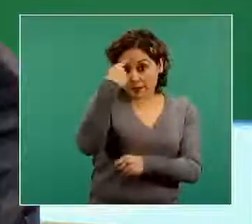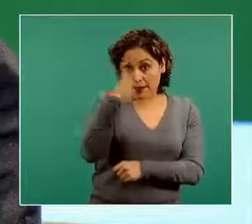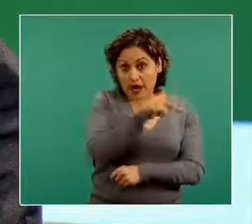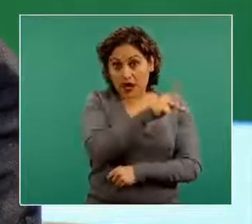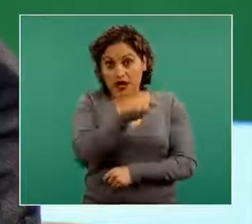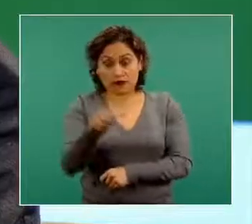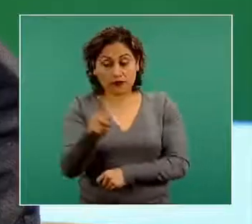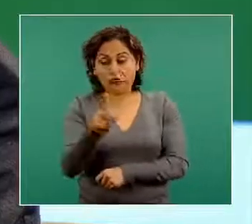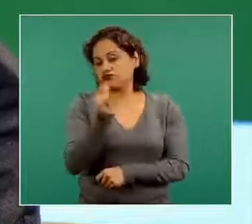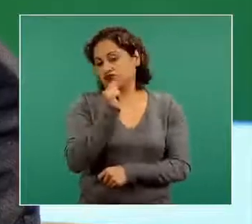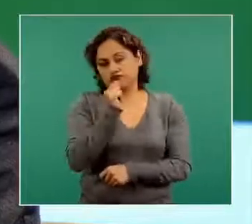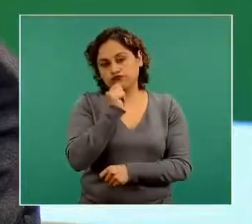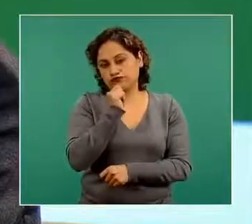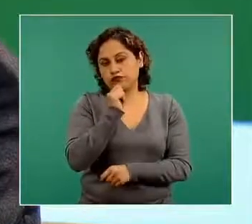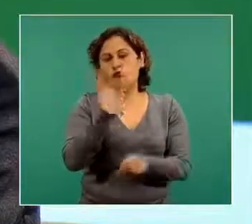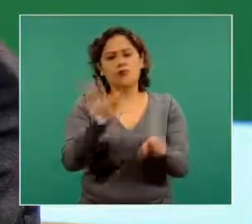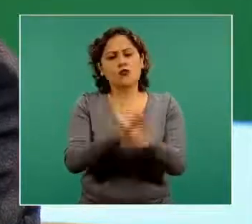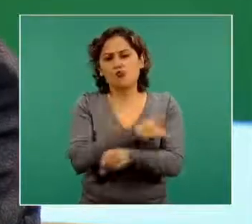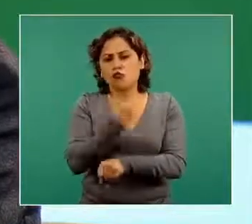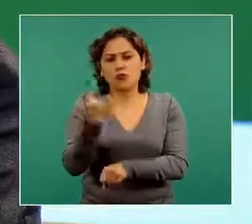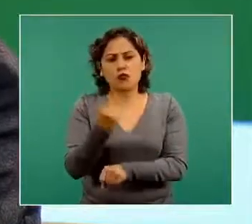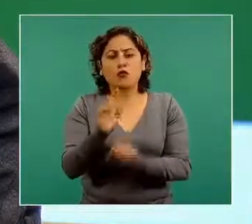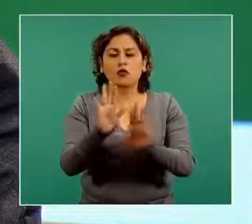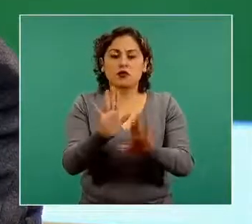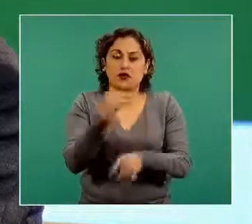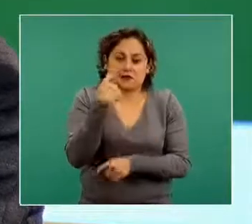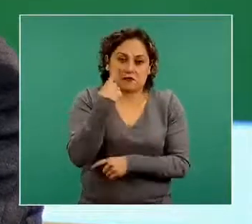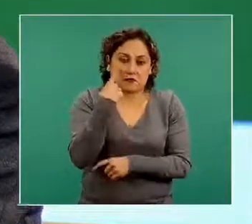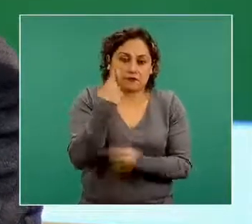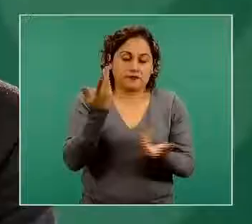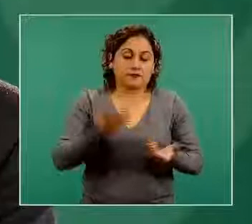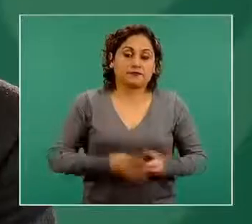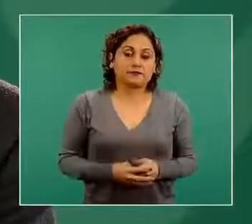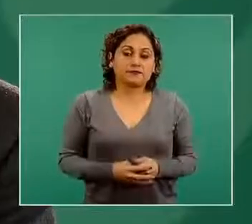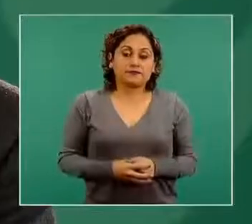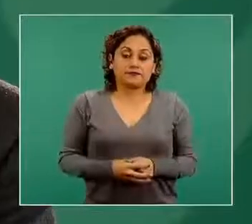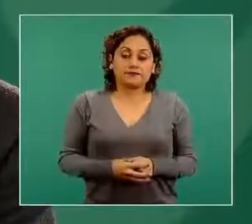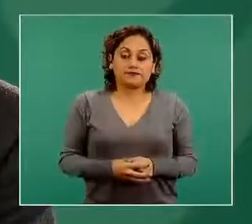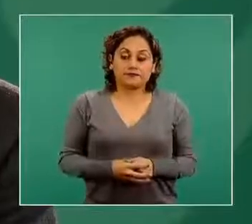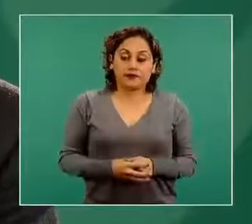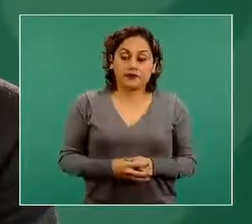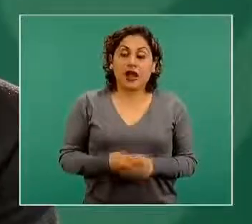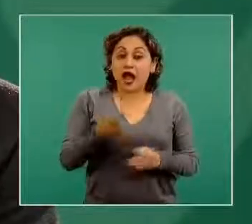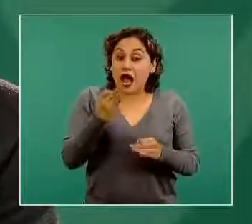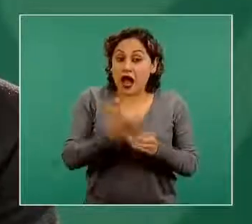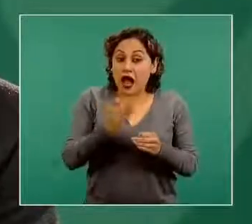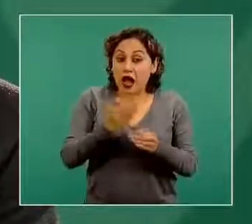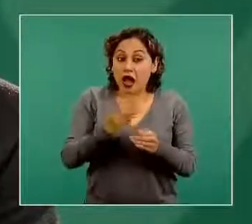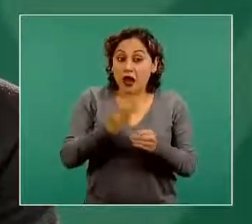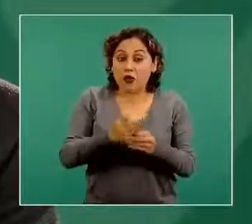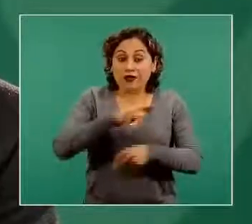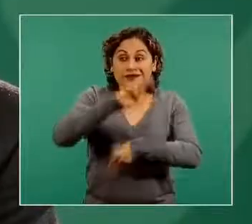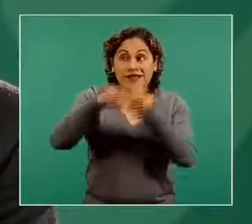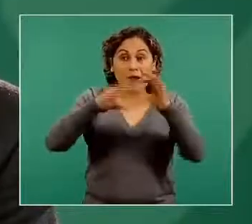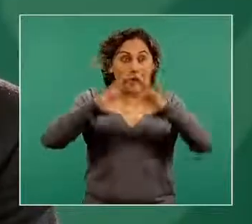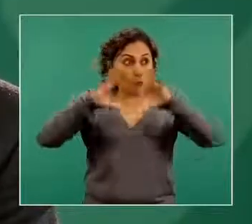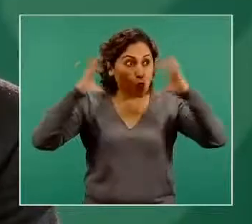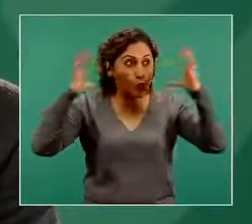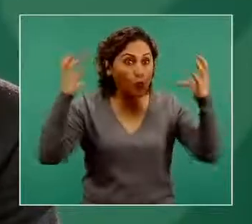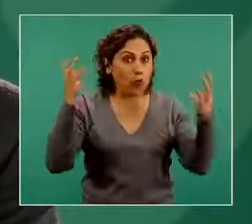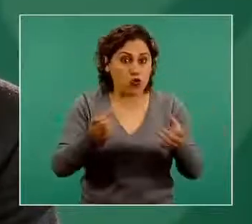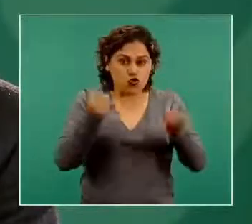técnicas, entre las que se incluye el hecho de que no tenemos un abastecimiento estable en el mundo entero,